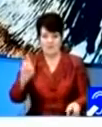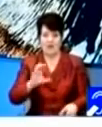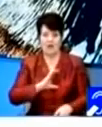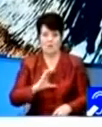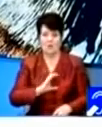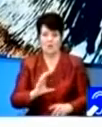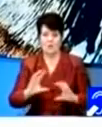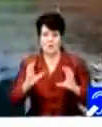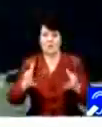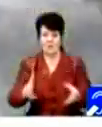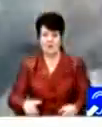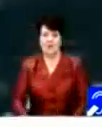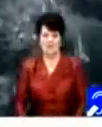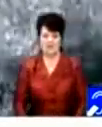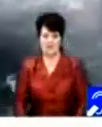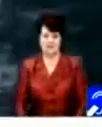mondial.